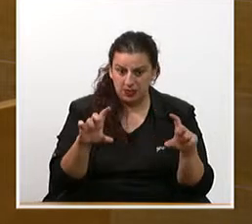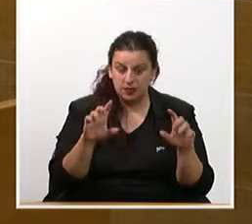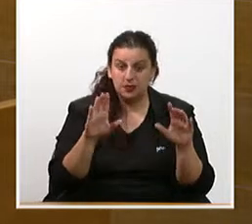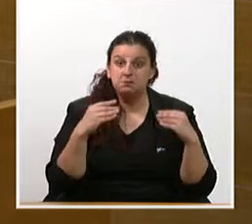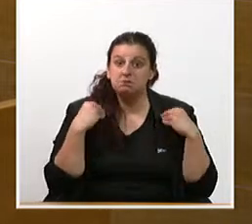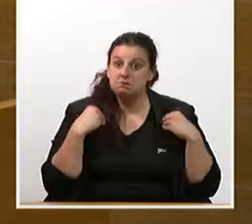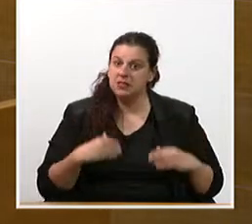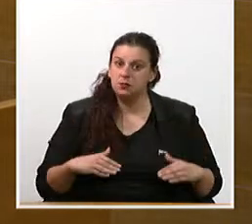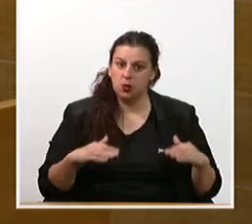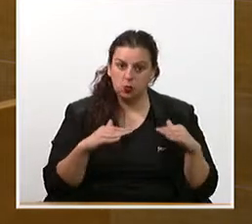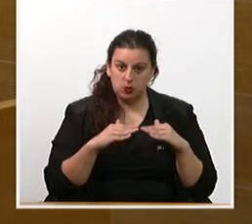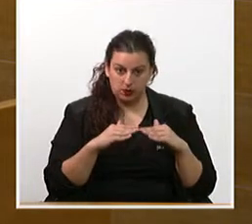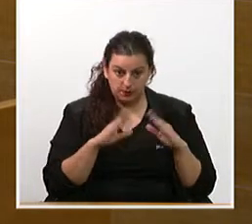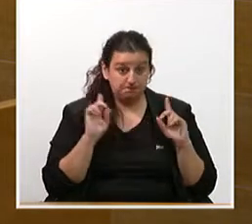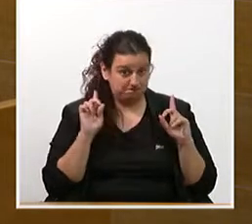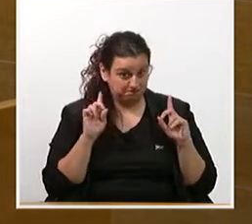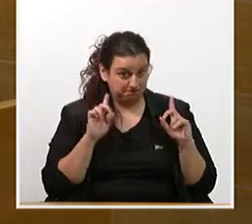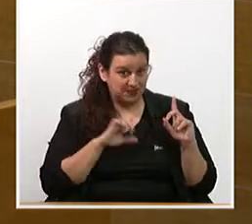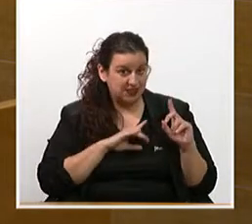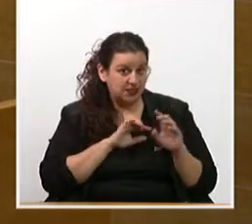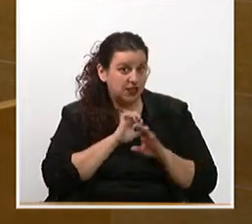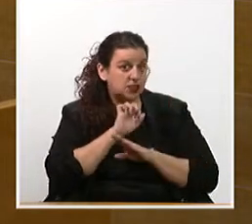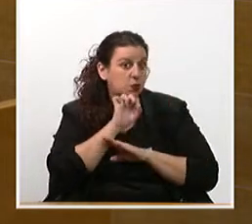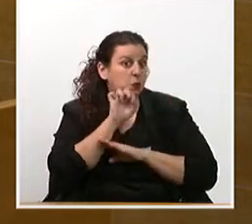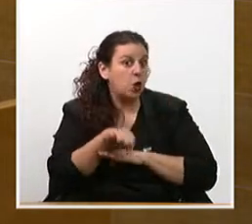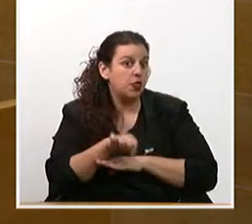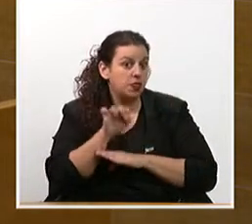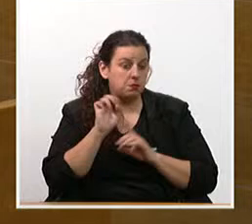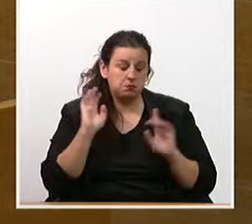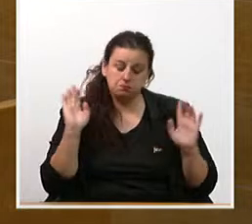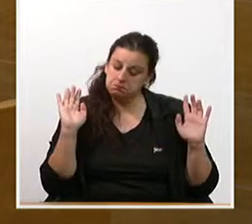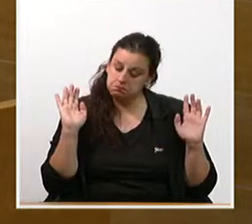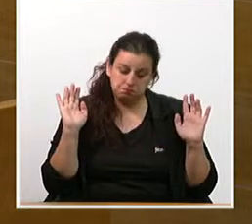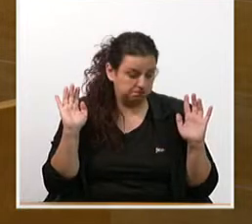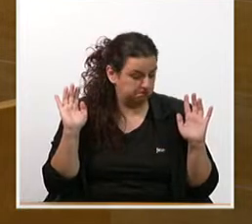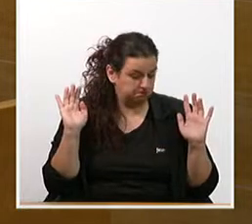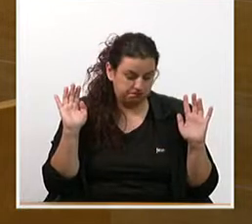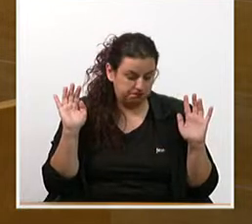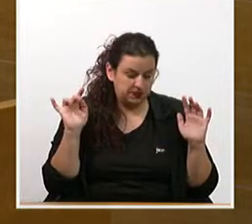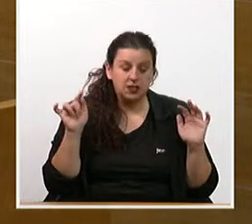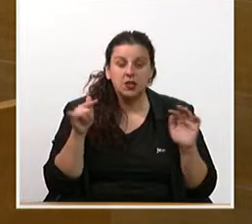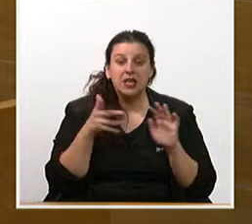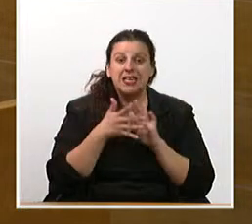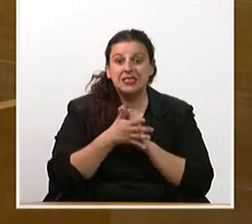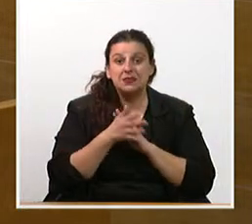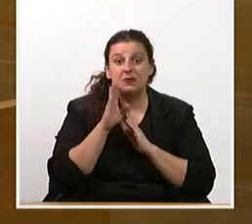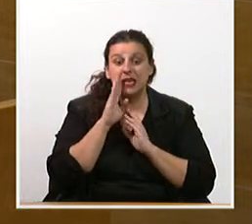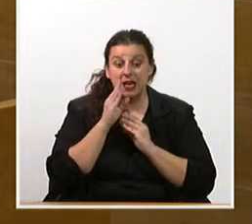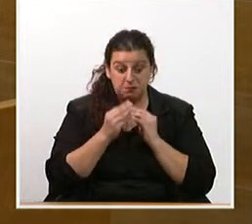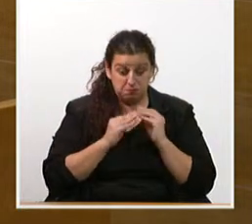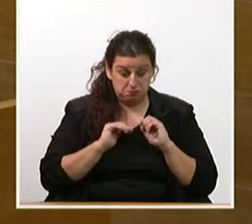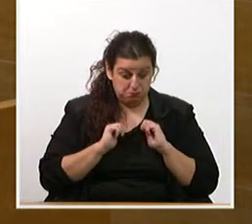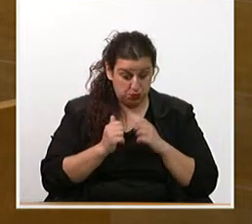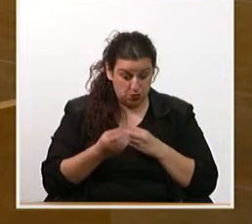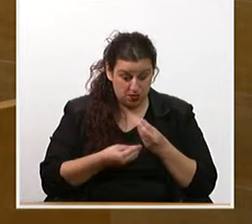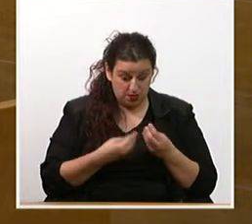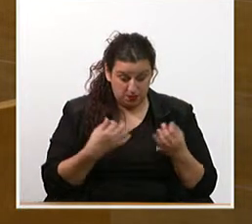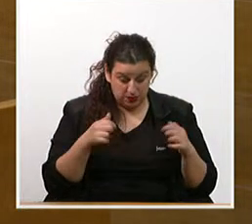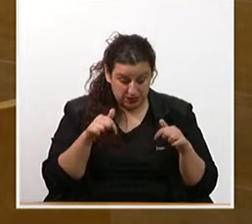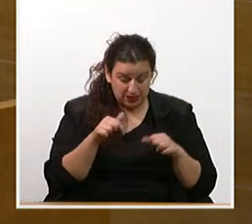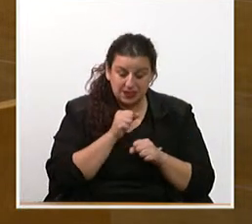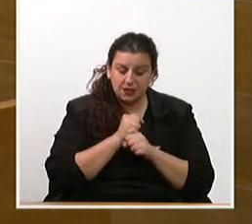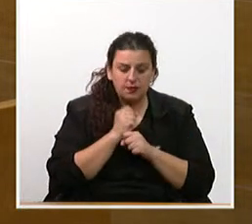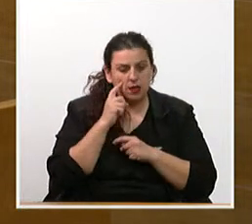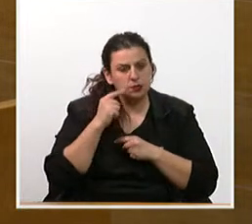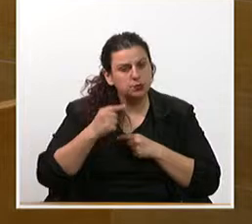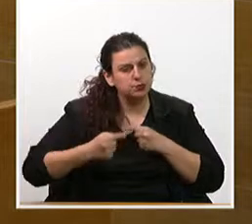mismo plano de igualdad quizá eso es lo que les moleste y le voy a explicar qué estamos haciendo desde el primer día porque aquí se trabaja todos los